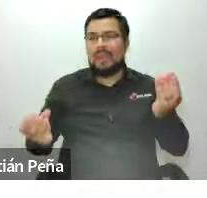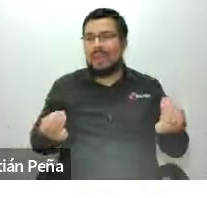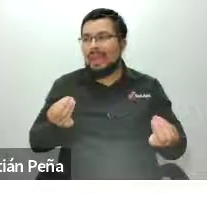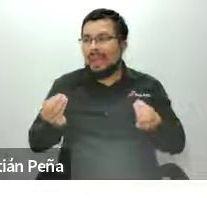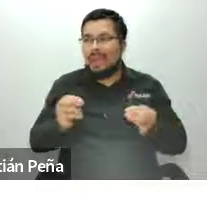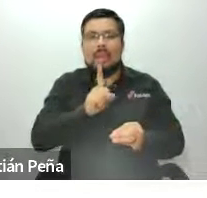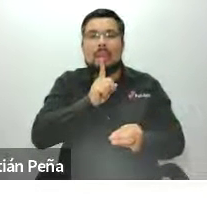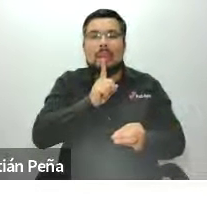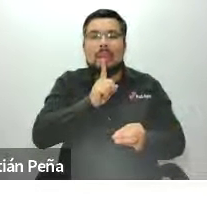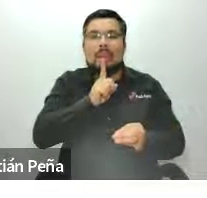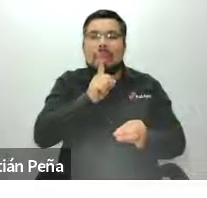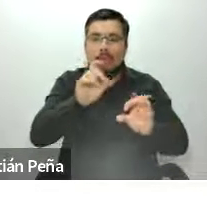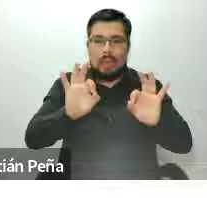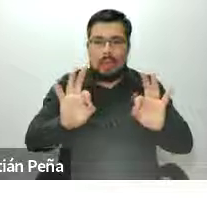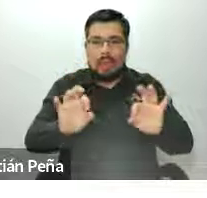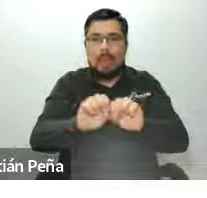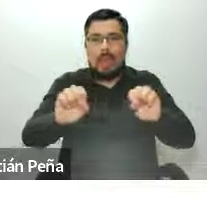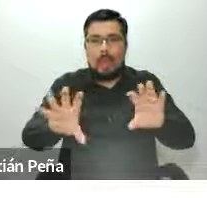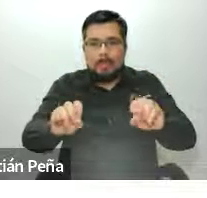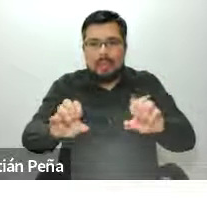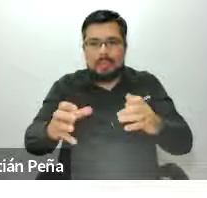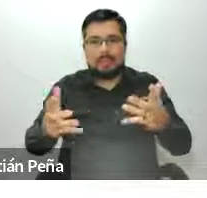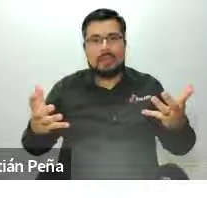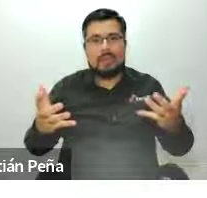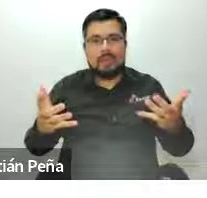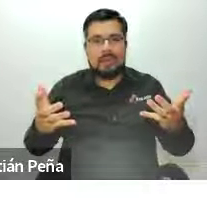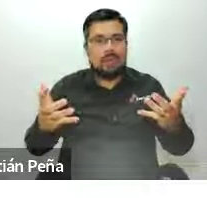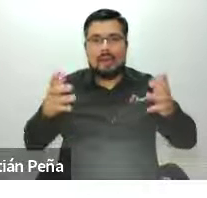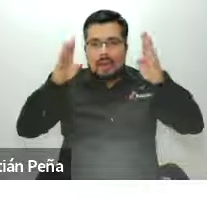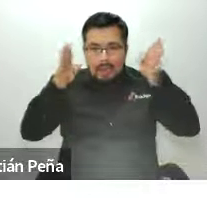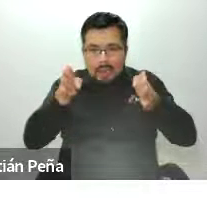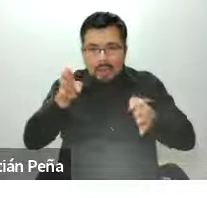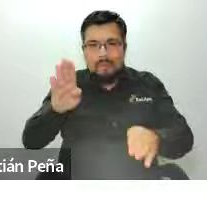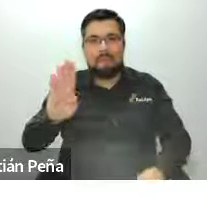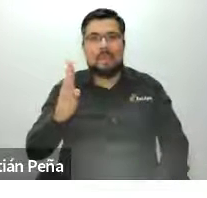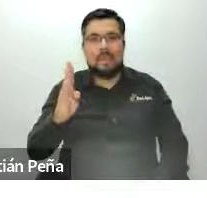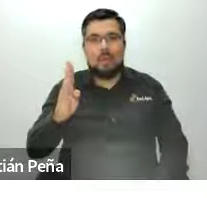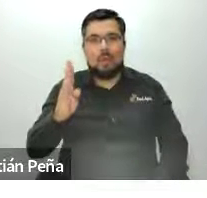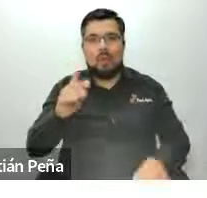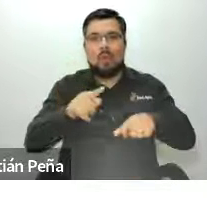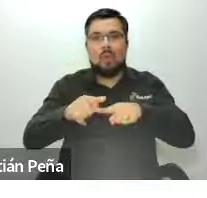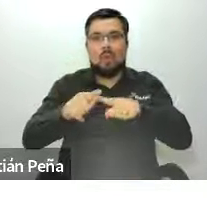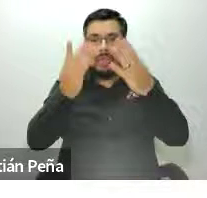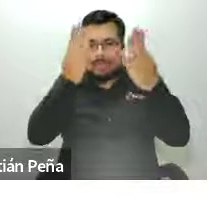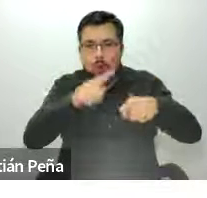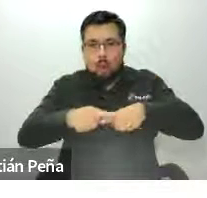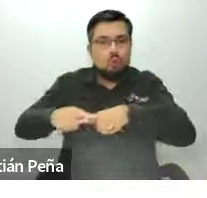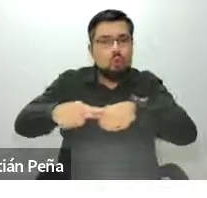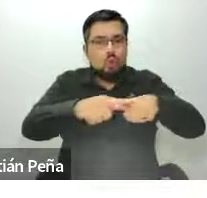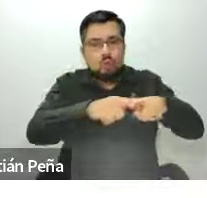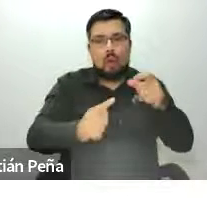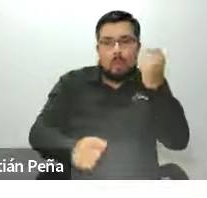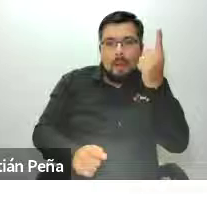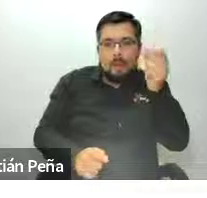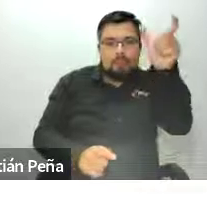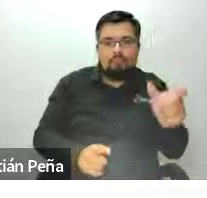más ecológico, desde esta perspectiva biopsicosocial para comprender el fenómeno de la discapacidad por un lado, y por otro lado, ¿no es